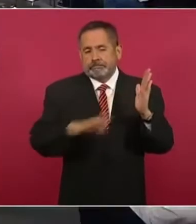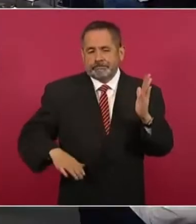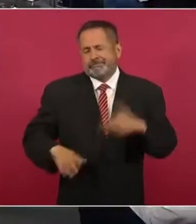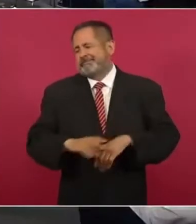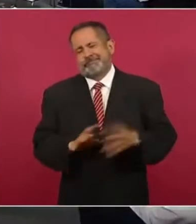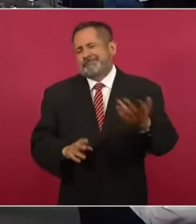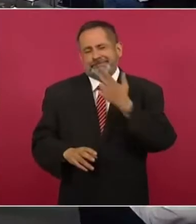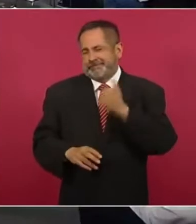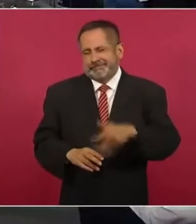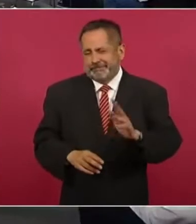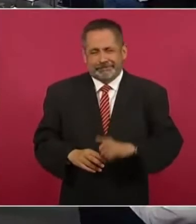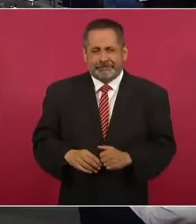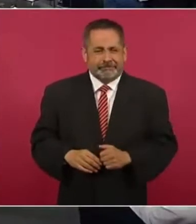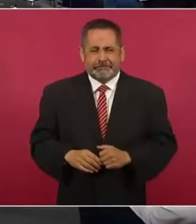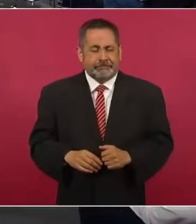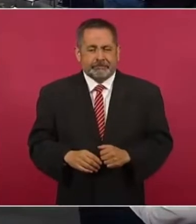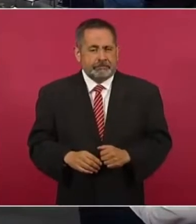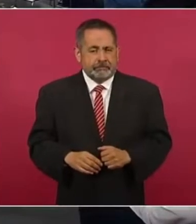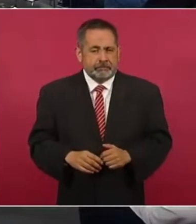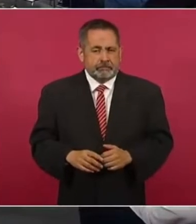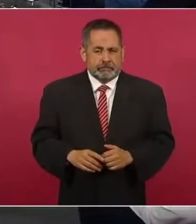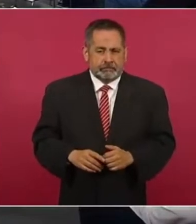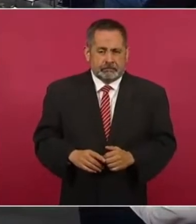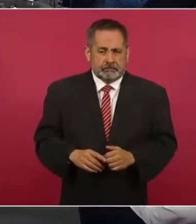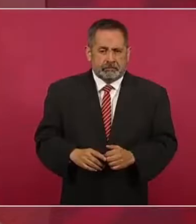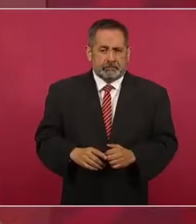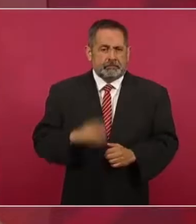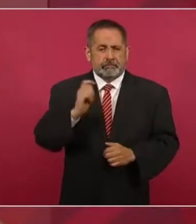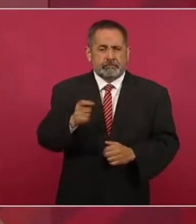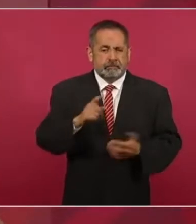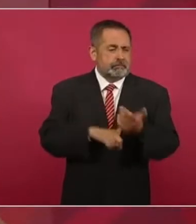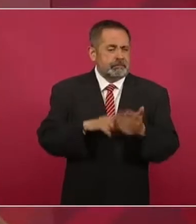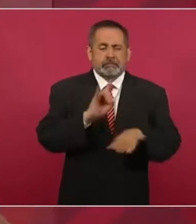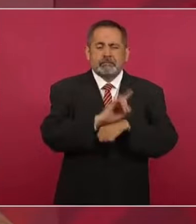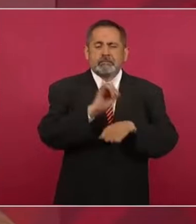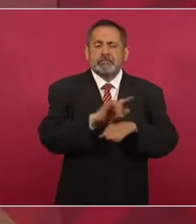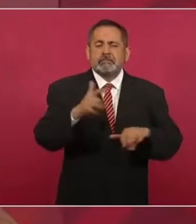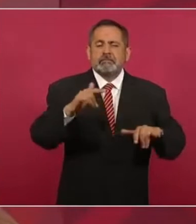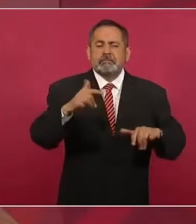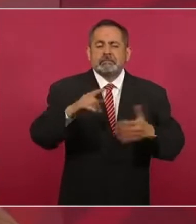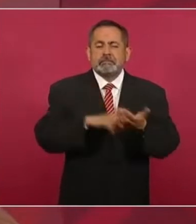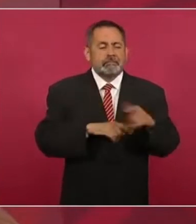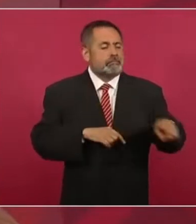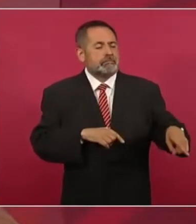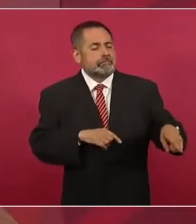que al final de cuentas pues eran como paleros.